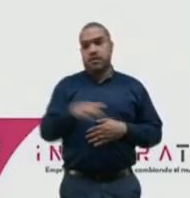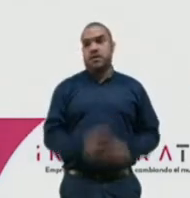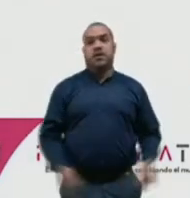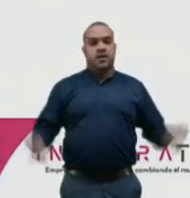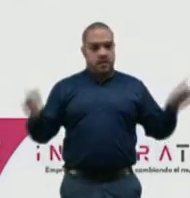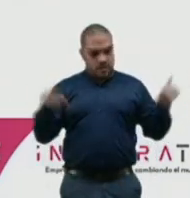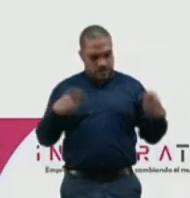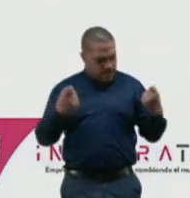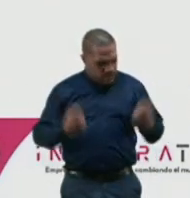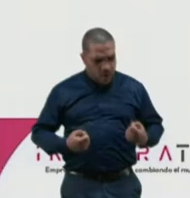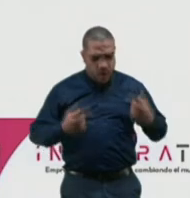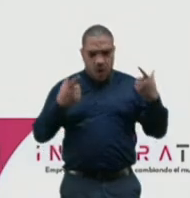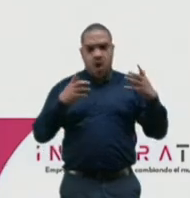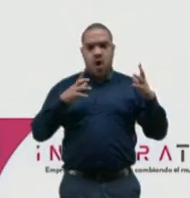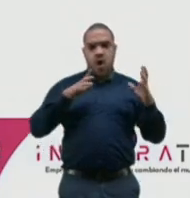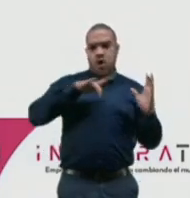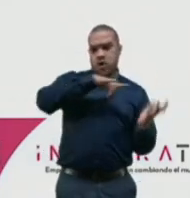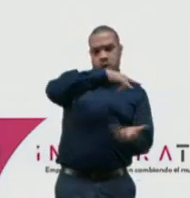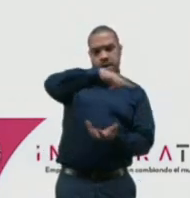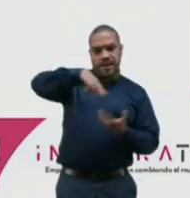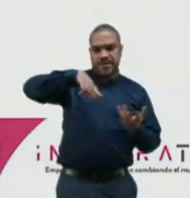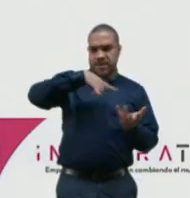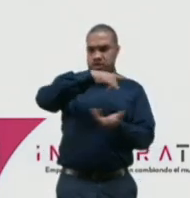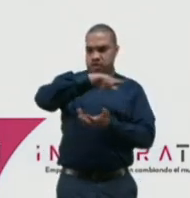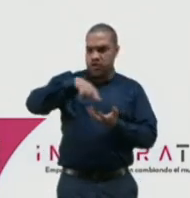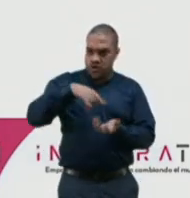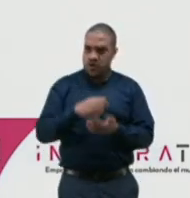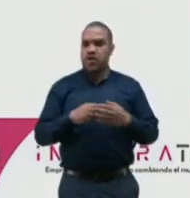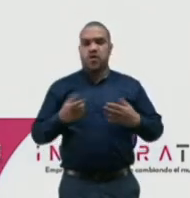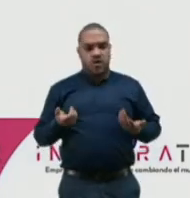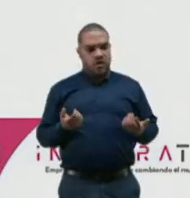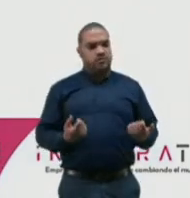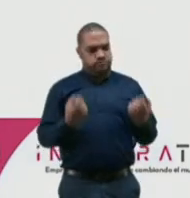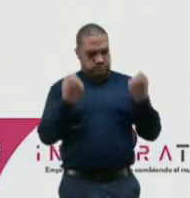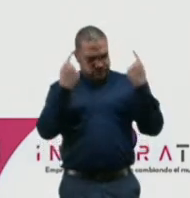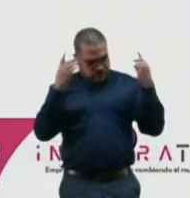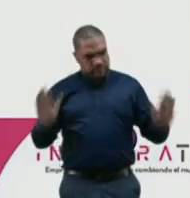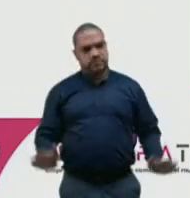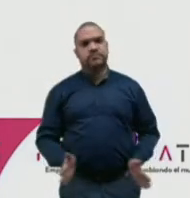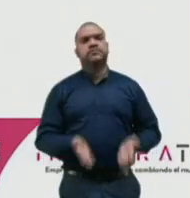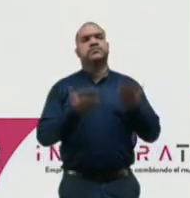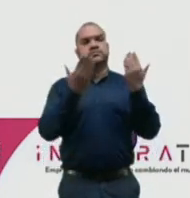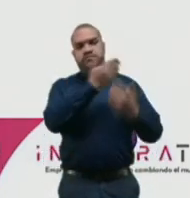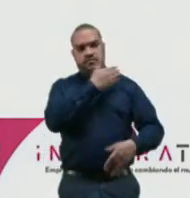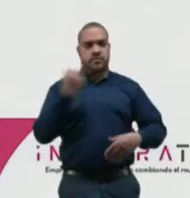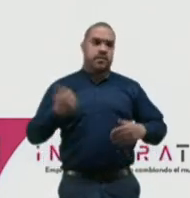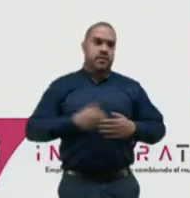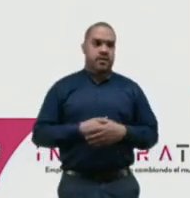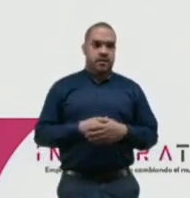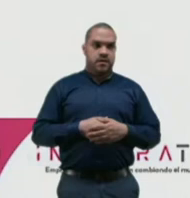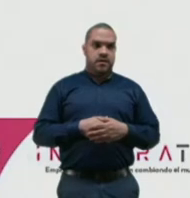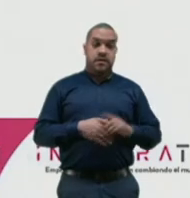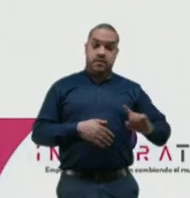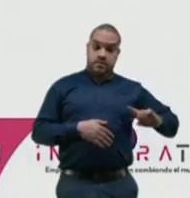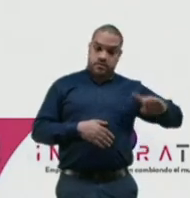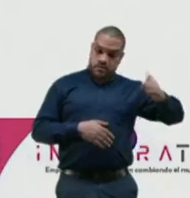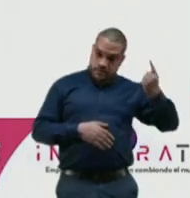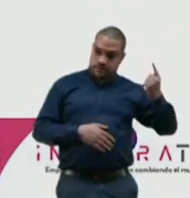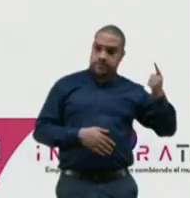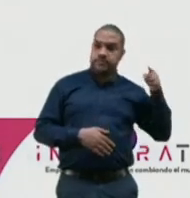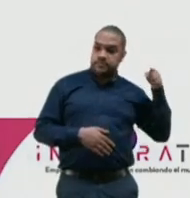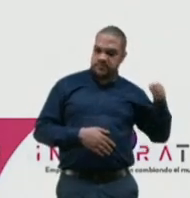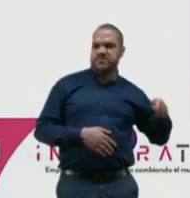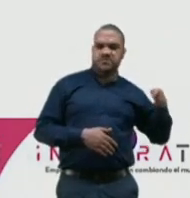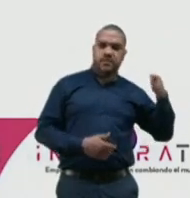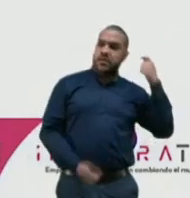la globalización, no tomar de diferencias con la siguiente parte de su travesía. La primera siempre es el